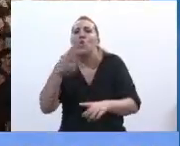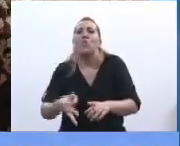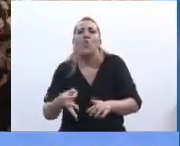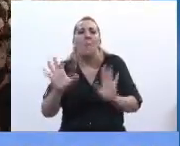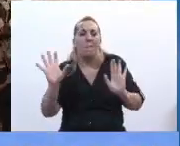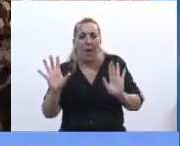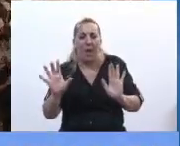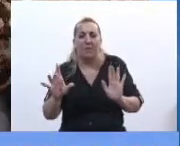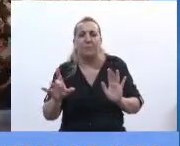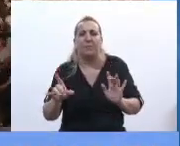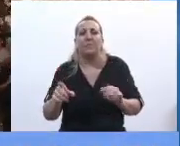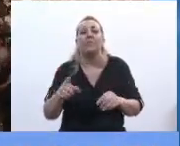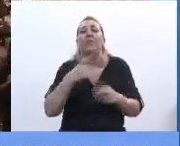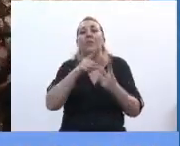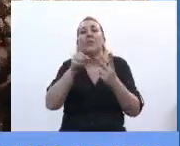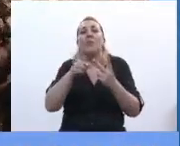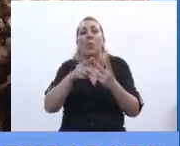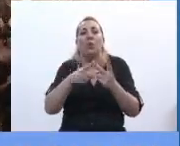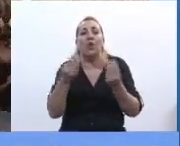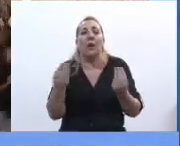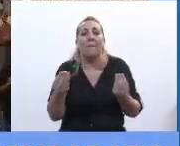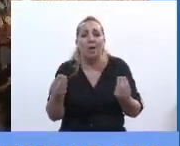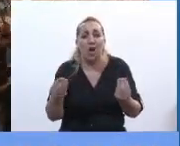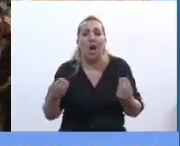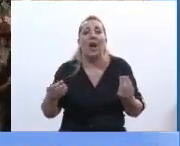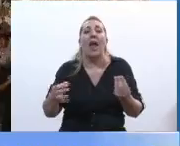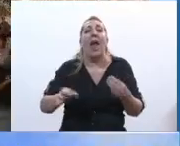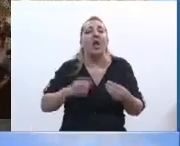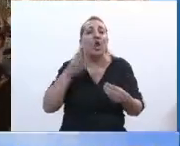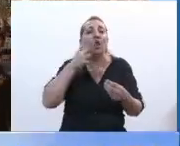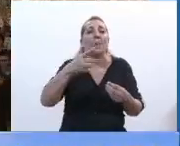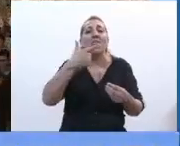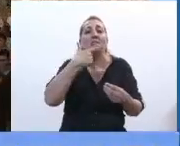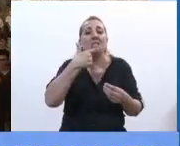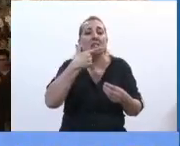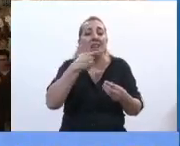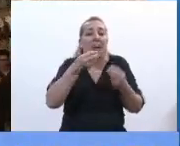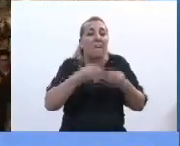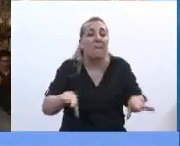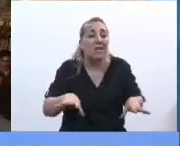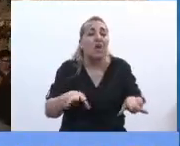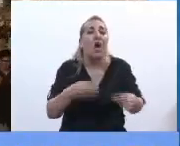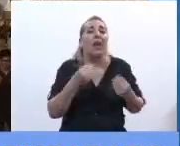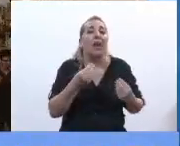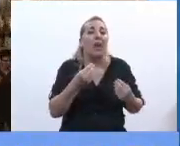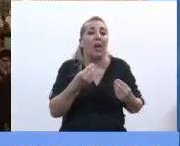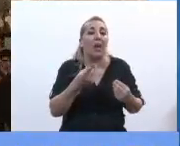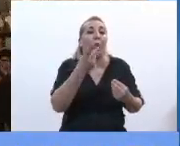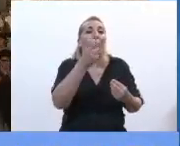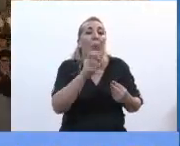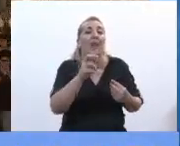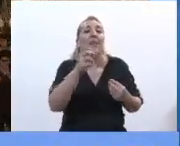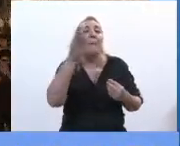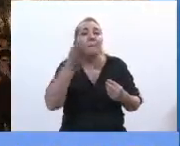los segundos que nos pasó es que empezamos en el año 2017 con un 20% de los tocos